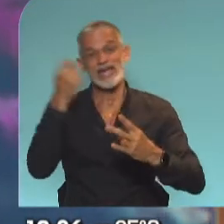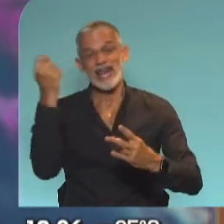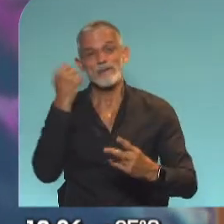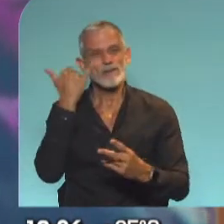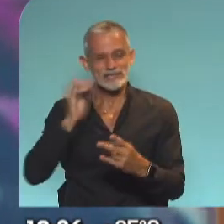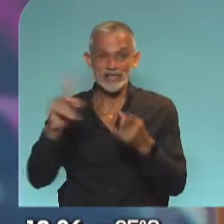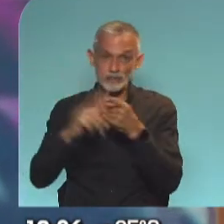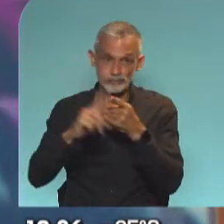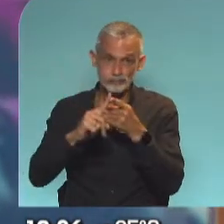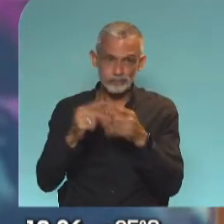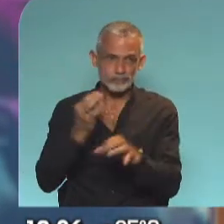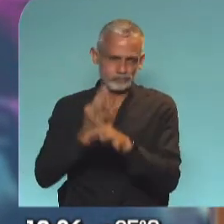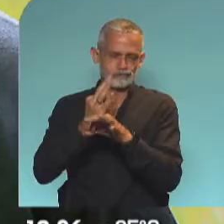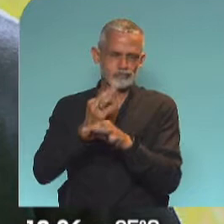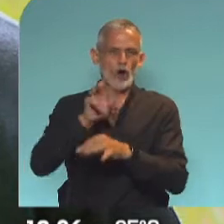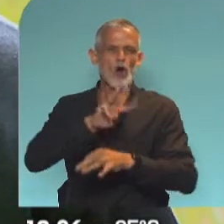con un especialista de CONICET.